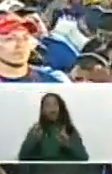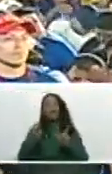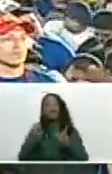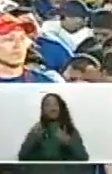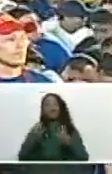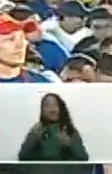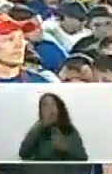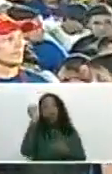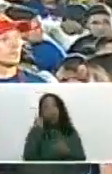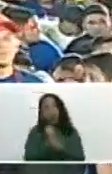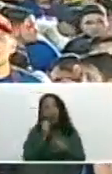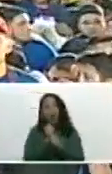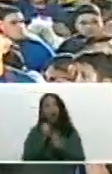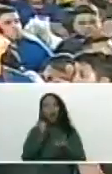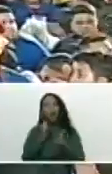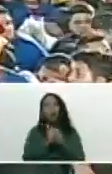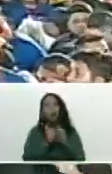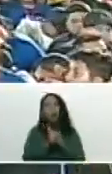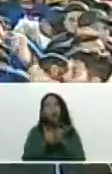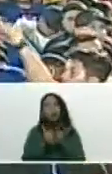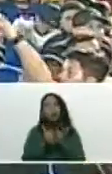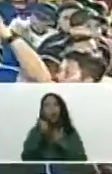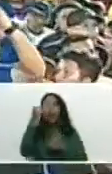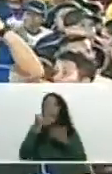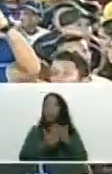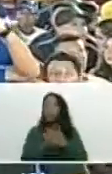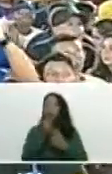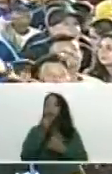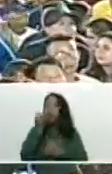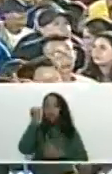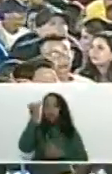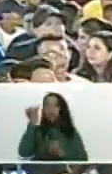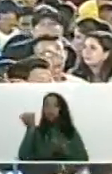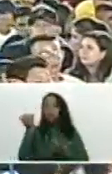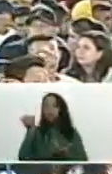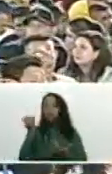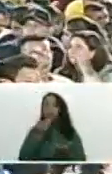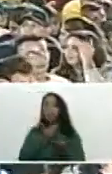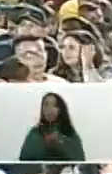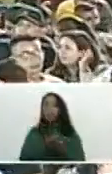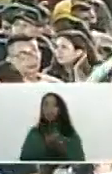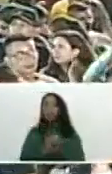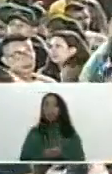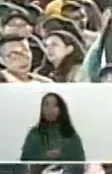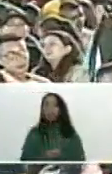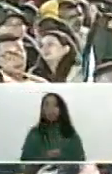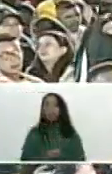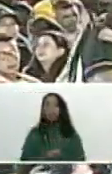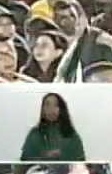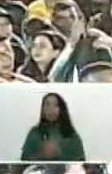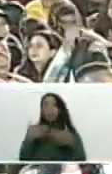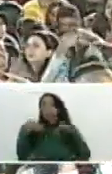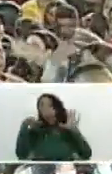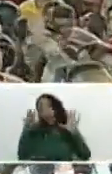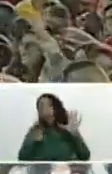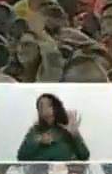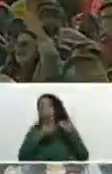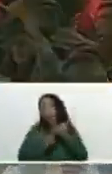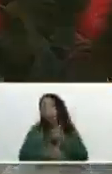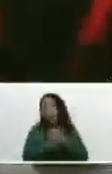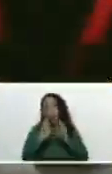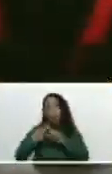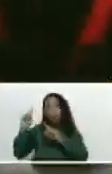trabajo. Hay que avanzar, Wilmer José, muy buena idea. Y aunque hemos avanzado en el otro